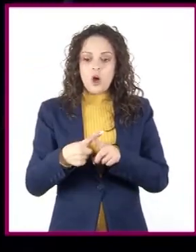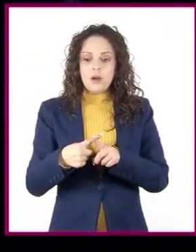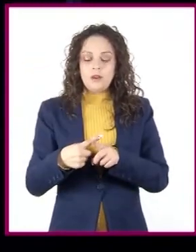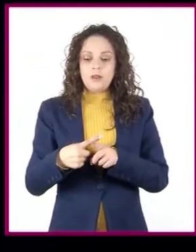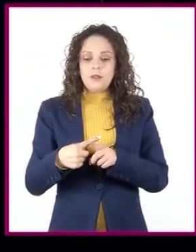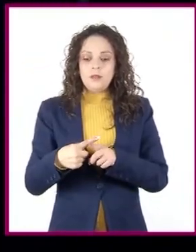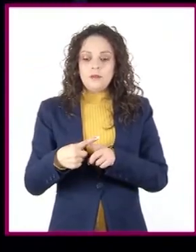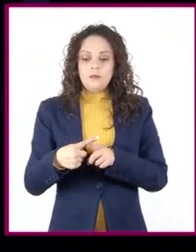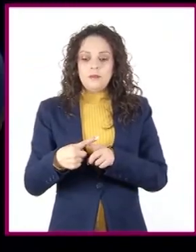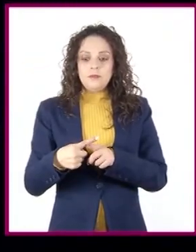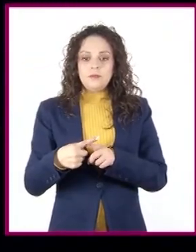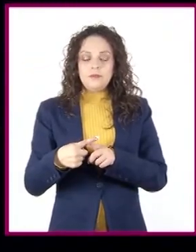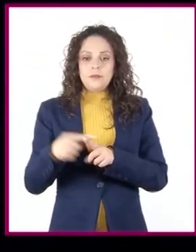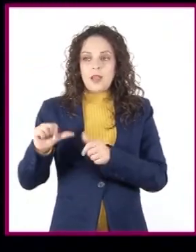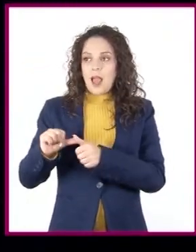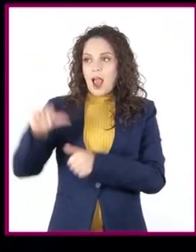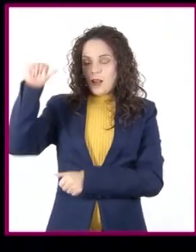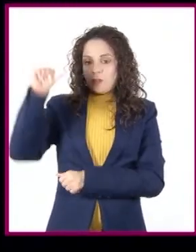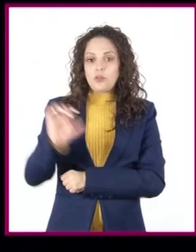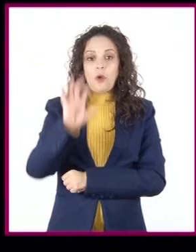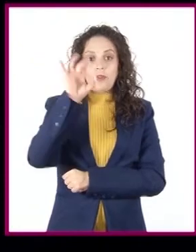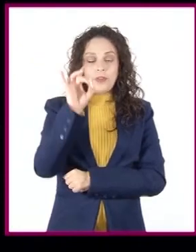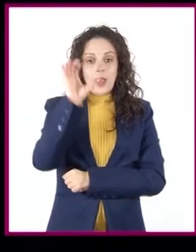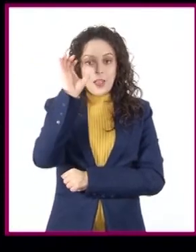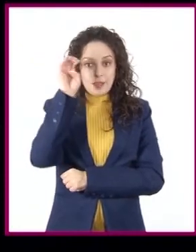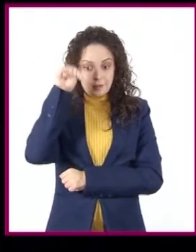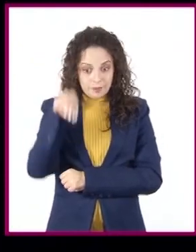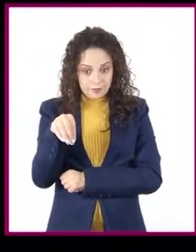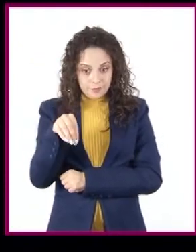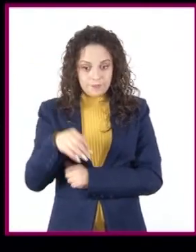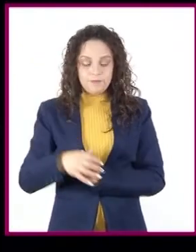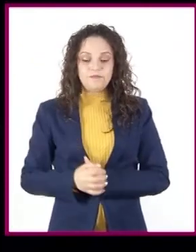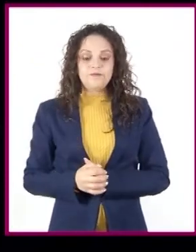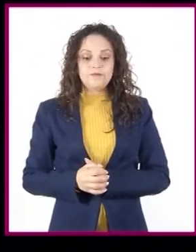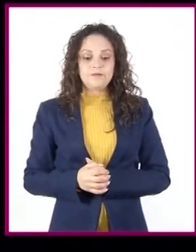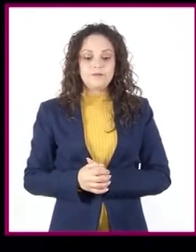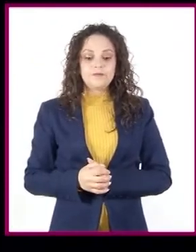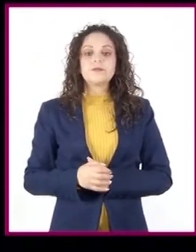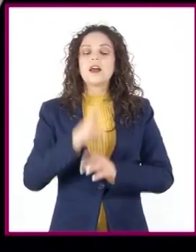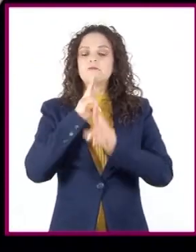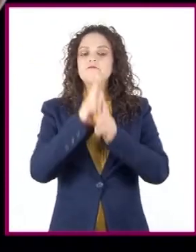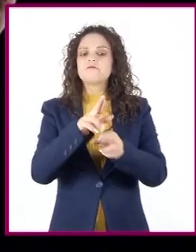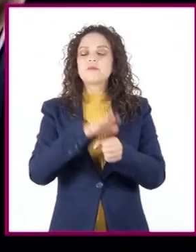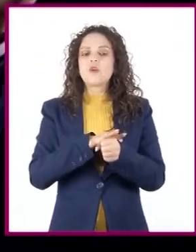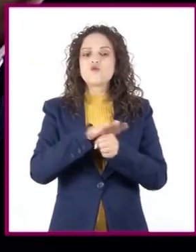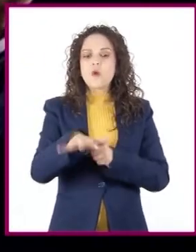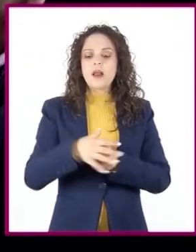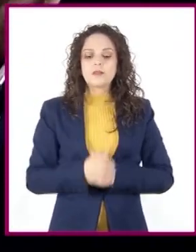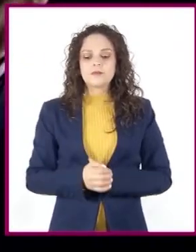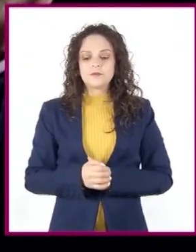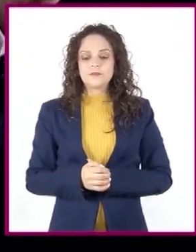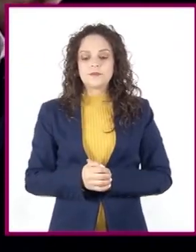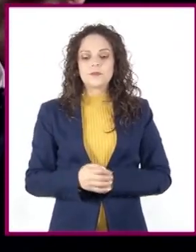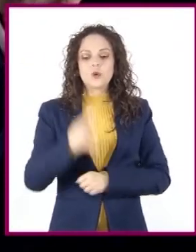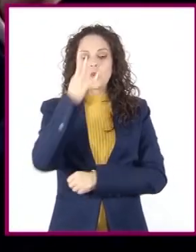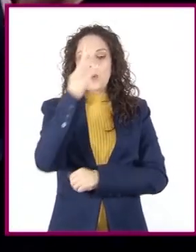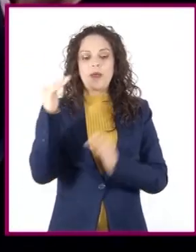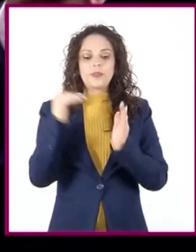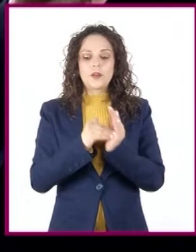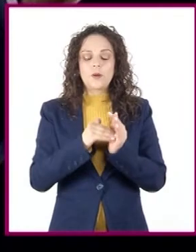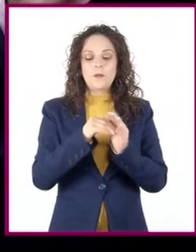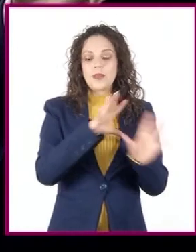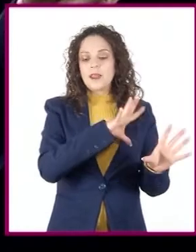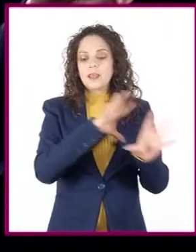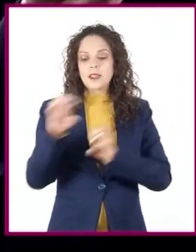que tiene una longitud de 30 centímetros, lo que da como resultado 4.500